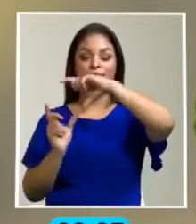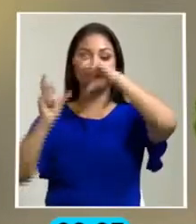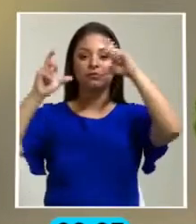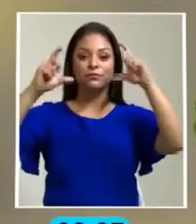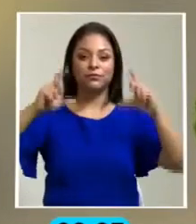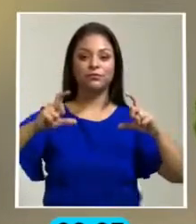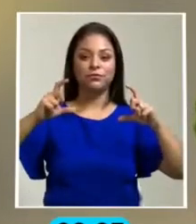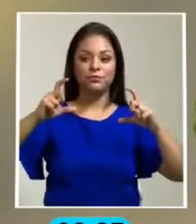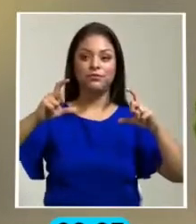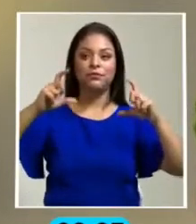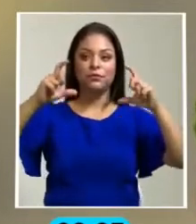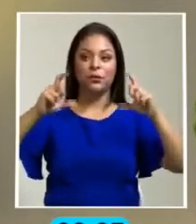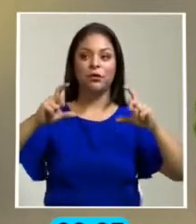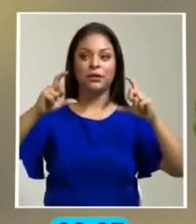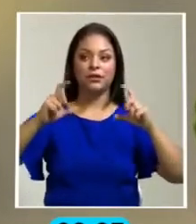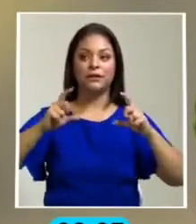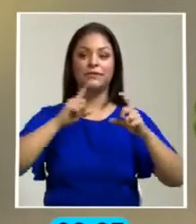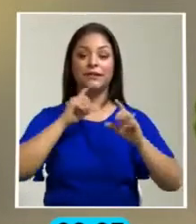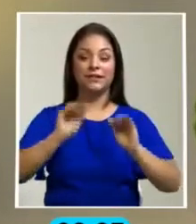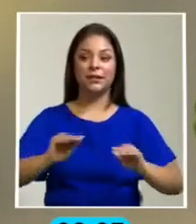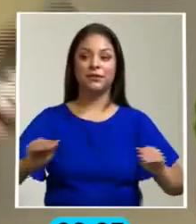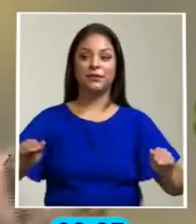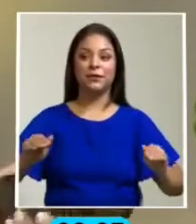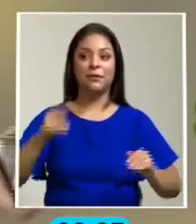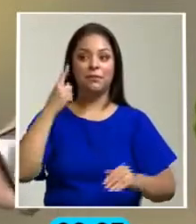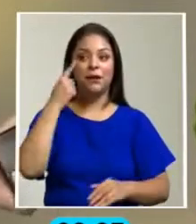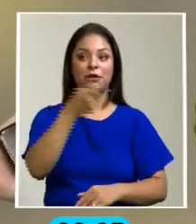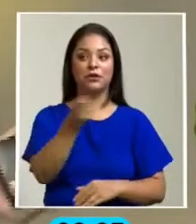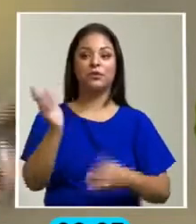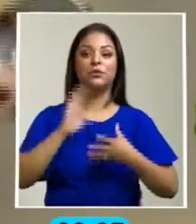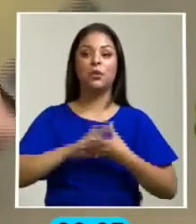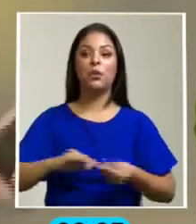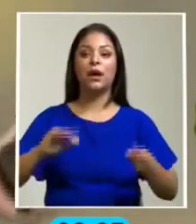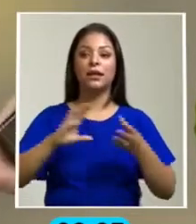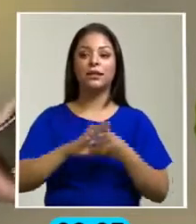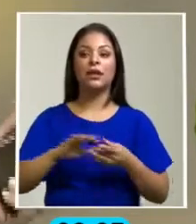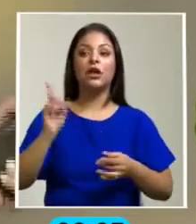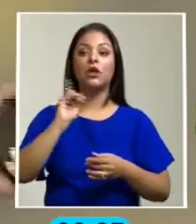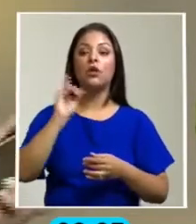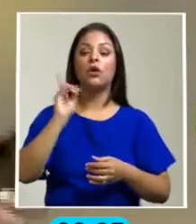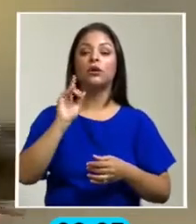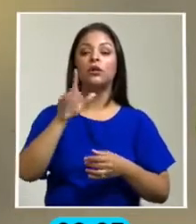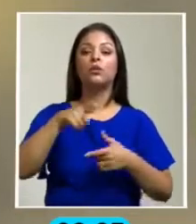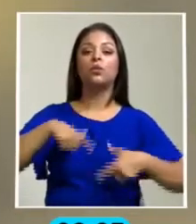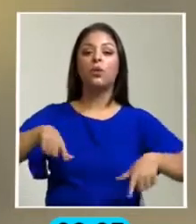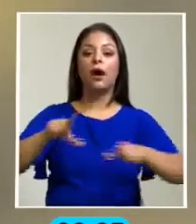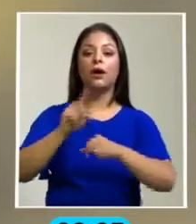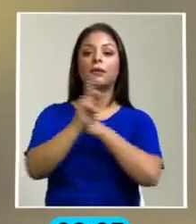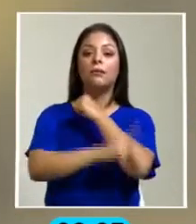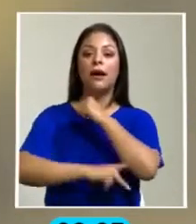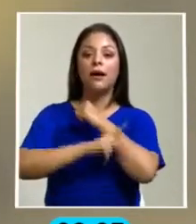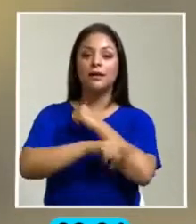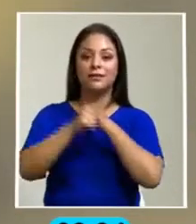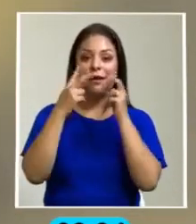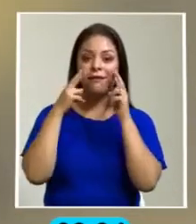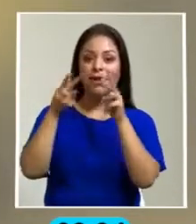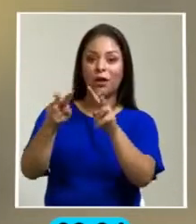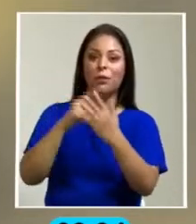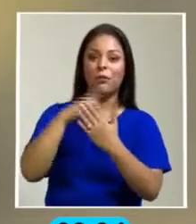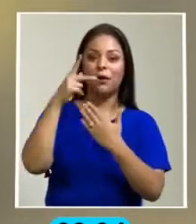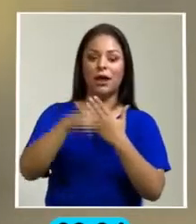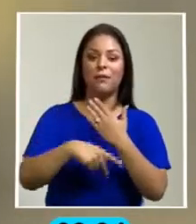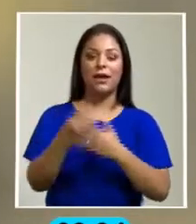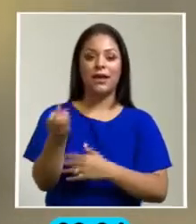forma horizontal, niños y niñas, para que nos cuenten entonces de qué partes del país nos están viendo. Y que nos envíen entonces